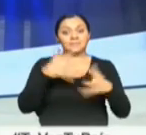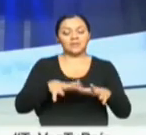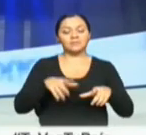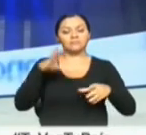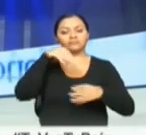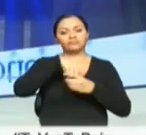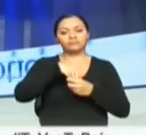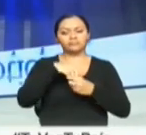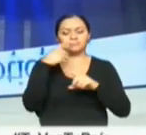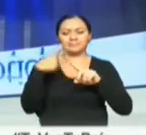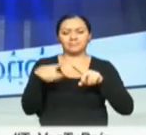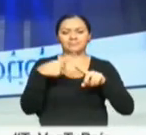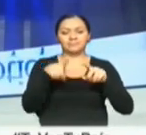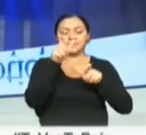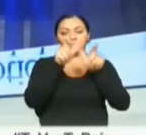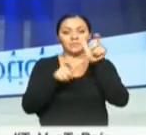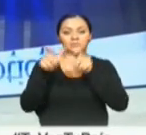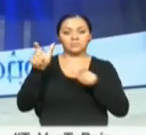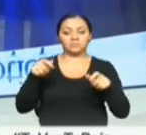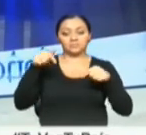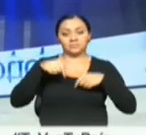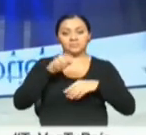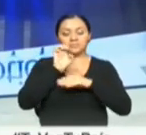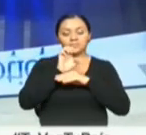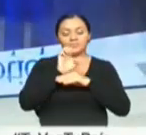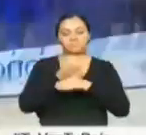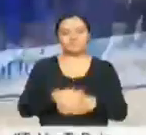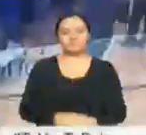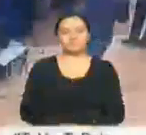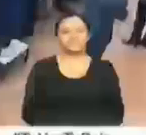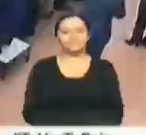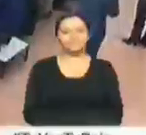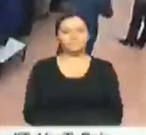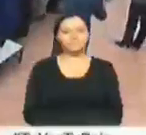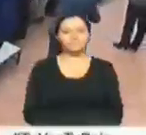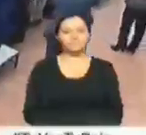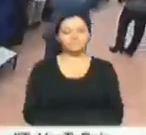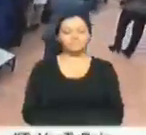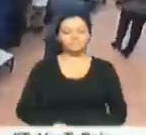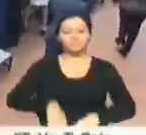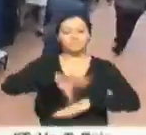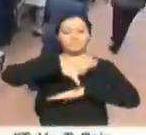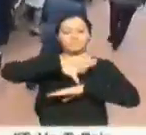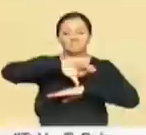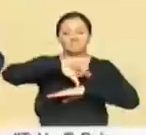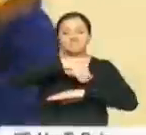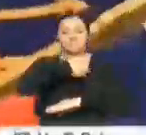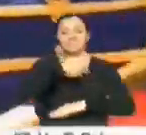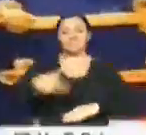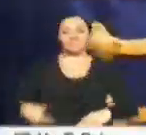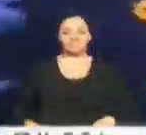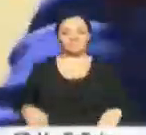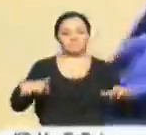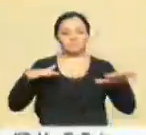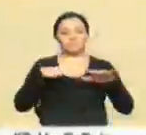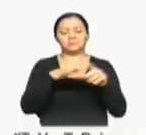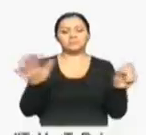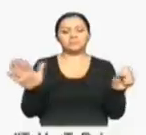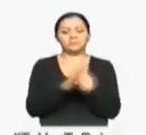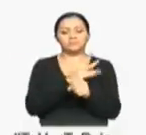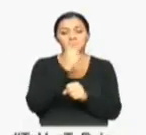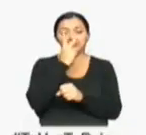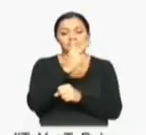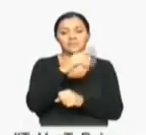la presencia de miles de ciudadanos de todo el país. Una plaza de la Independencia repleta de ciudadanos respaldando